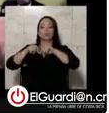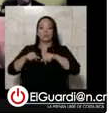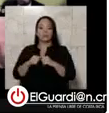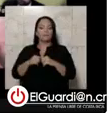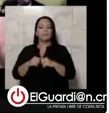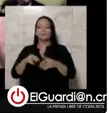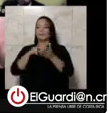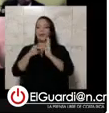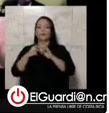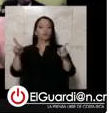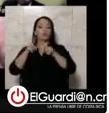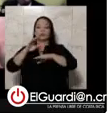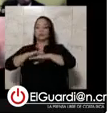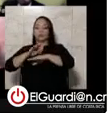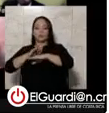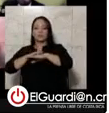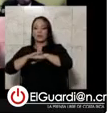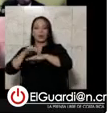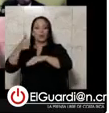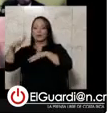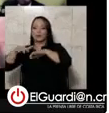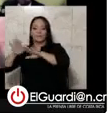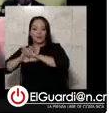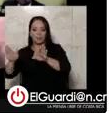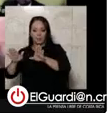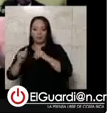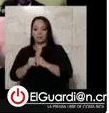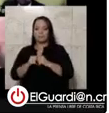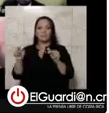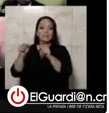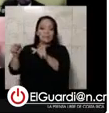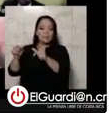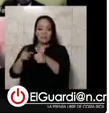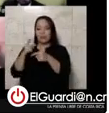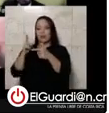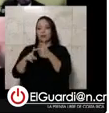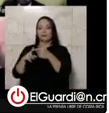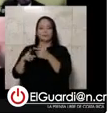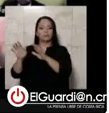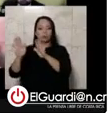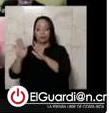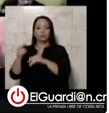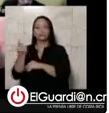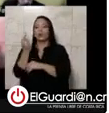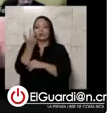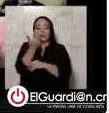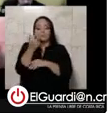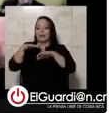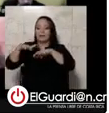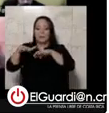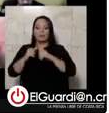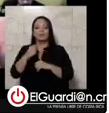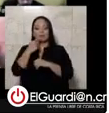se autoriza la ejecución de ninguna otra actividad, inclusive giras, o sea, solo esas 3 actividades que les digo que